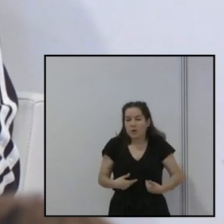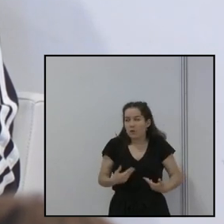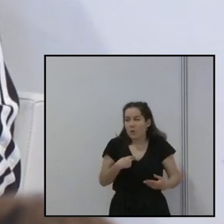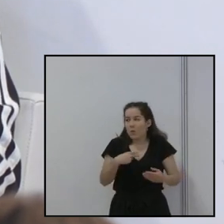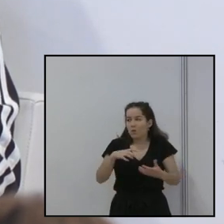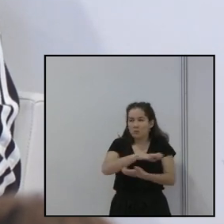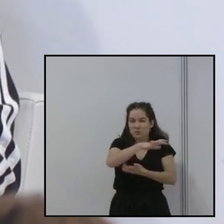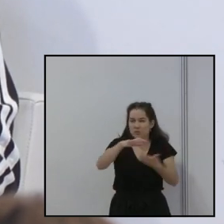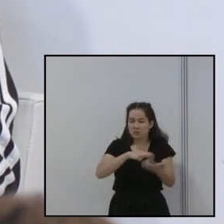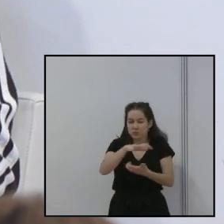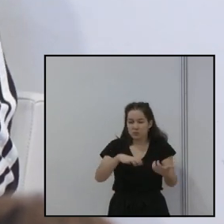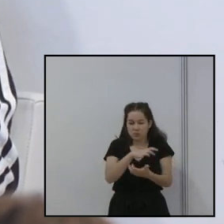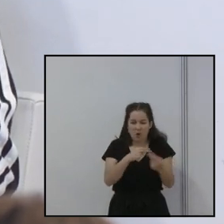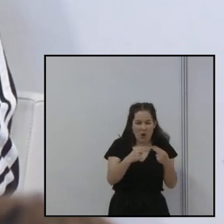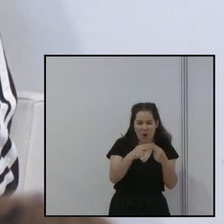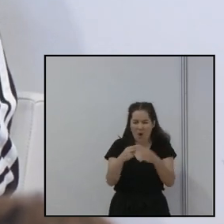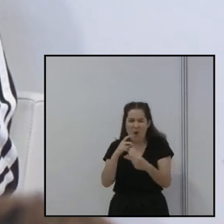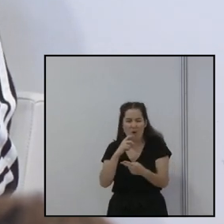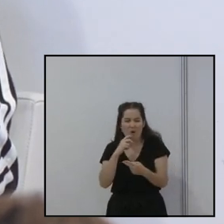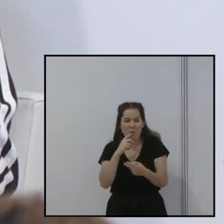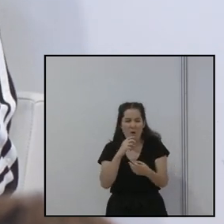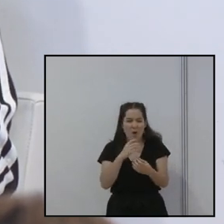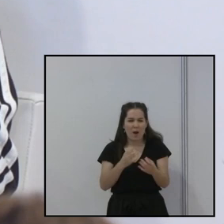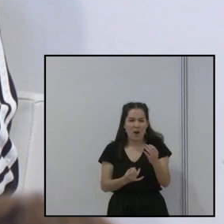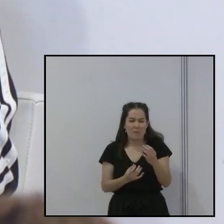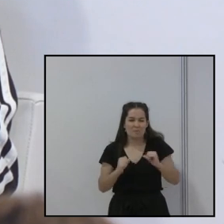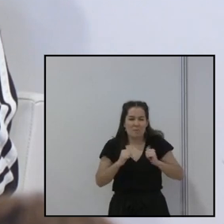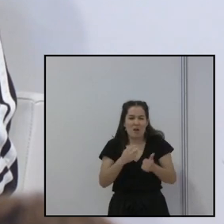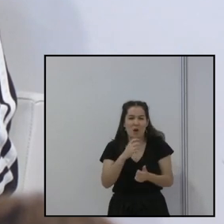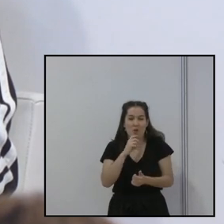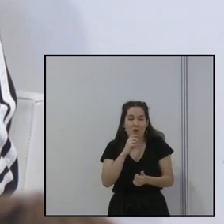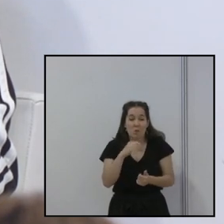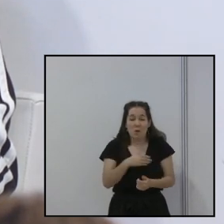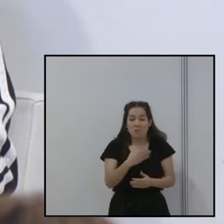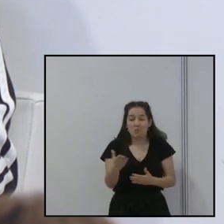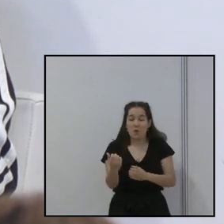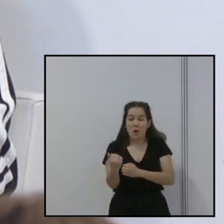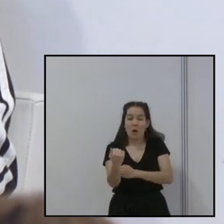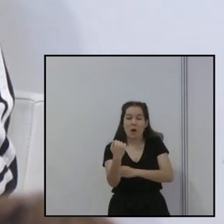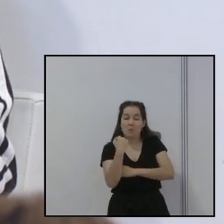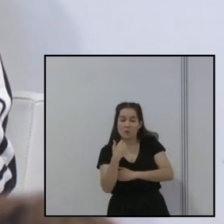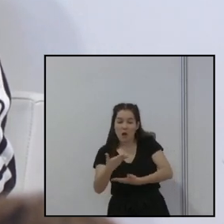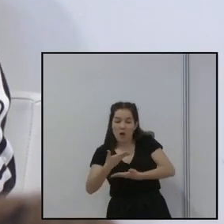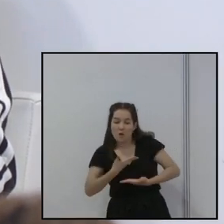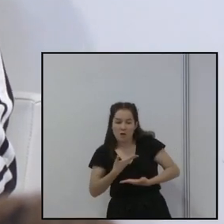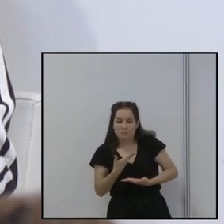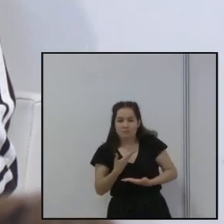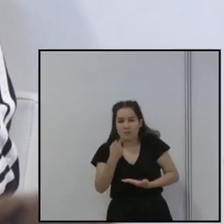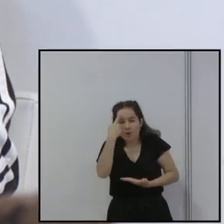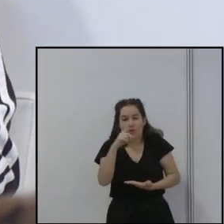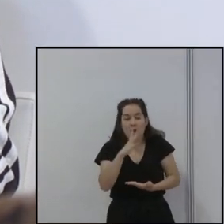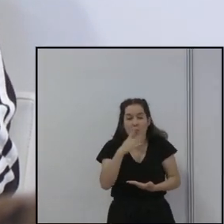las piezas. Entonces es una sensación de nadie va a poder ayudarte porque ni siquiera tú sabes dónde estás, ni qué eres, ni